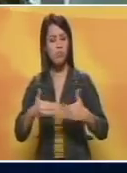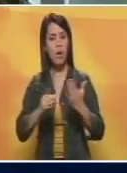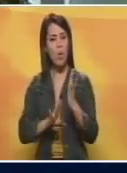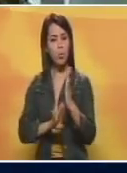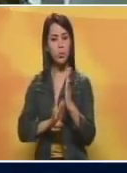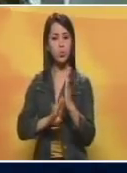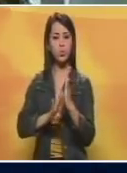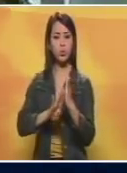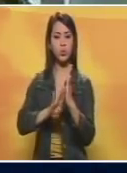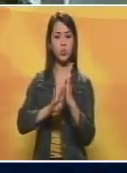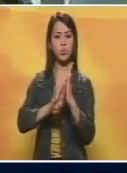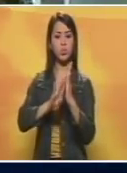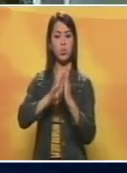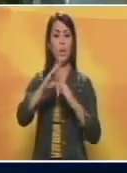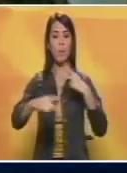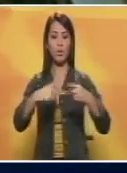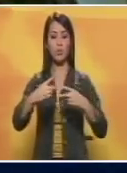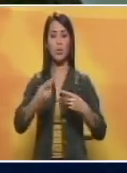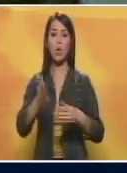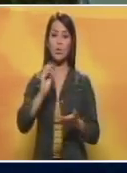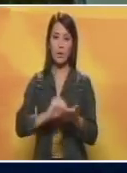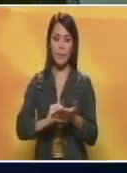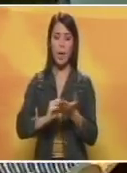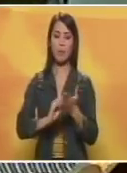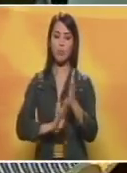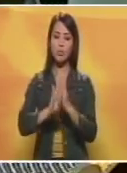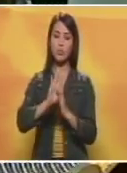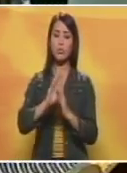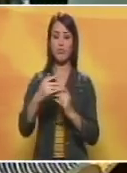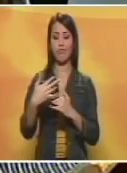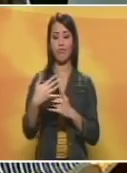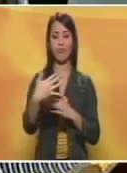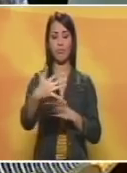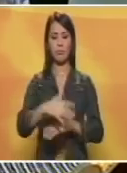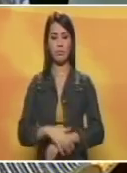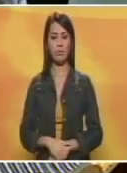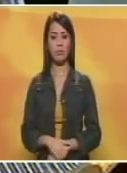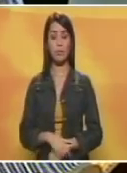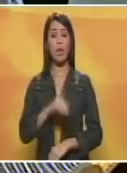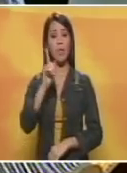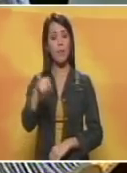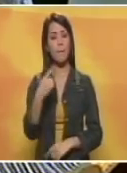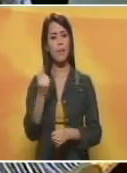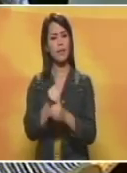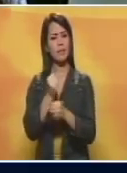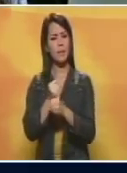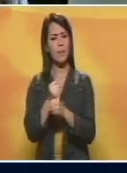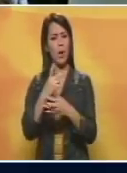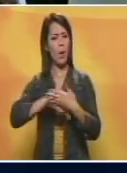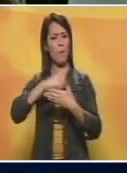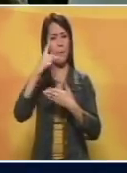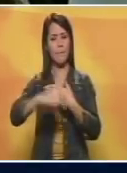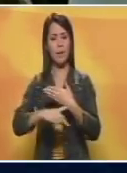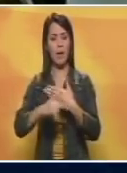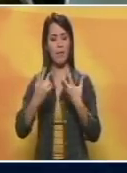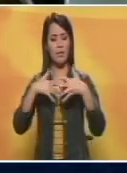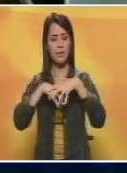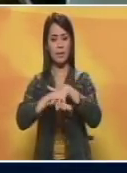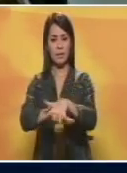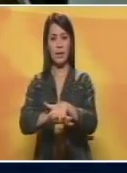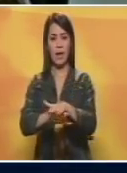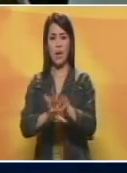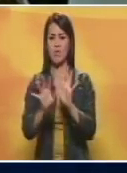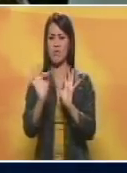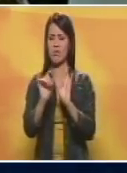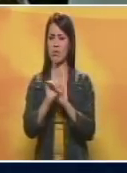niveles de productividad empiezan a recuperarse cosa que después viene también con la ejecución de un plan de integral una gran reforma